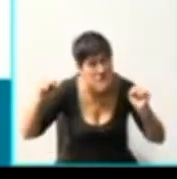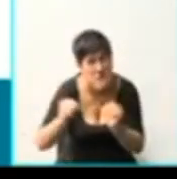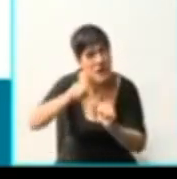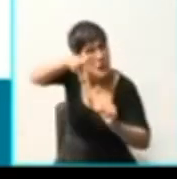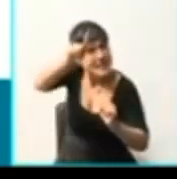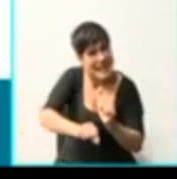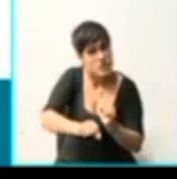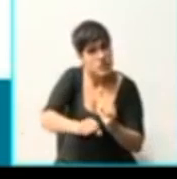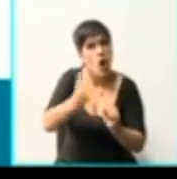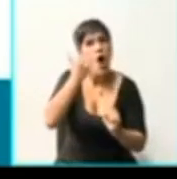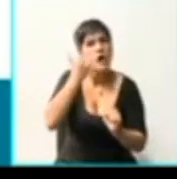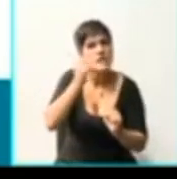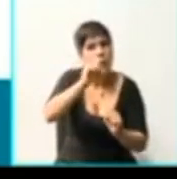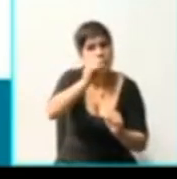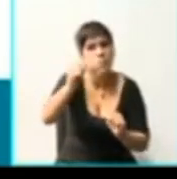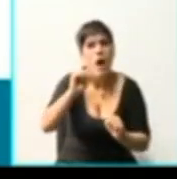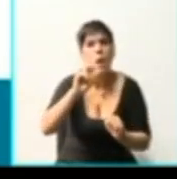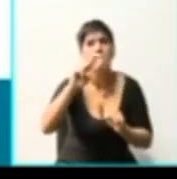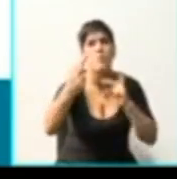y miles de excusas.